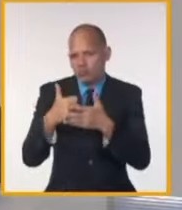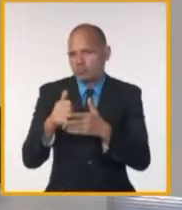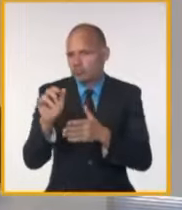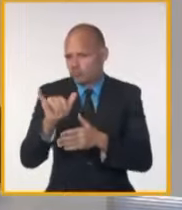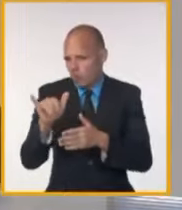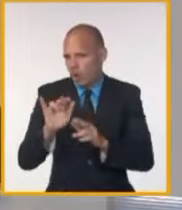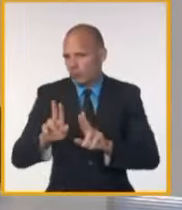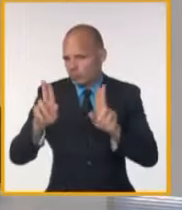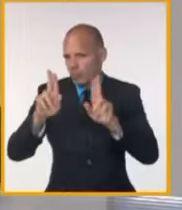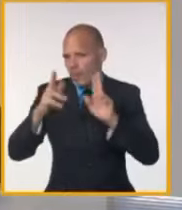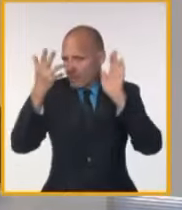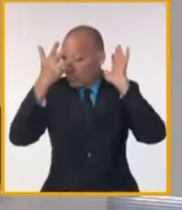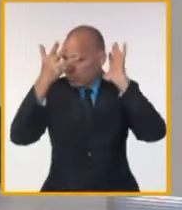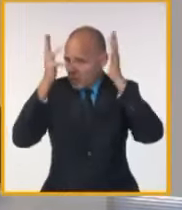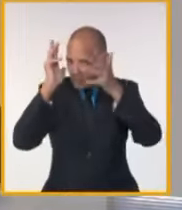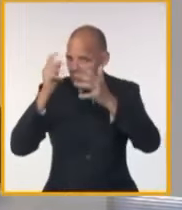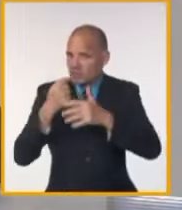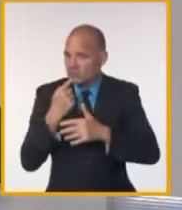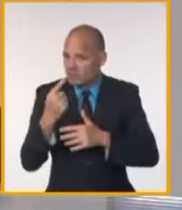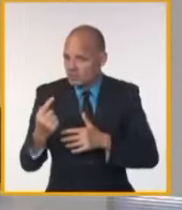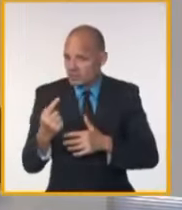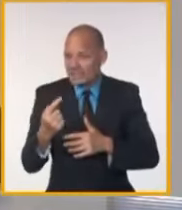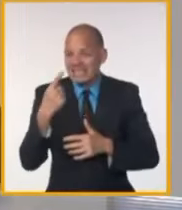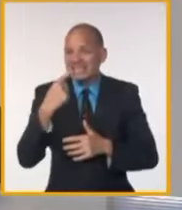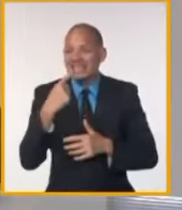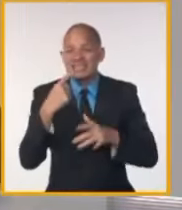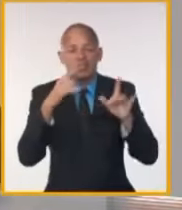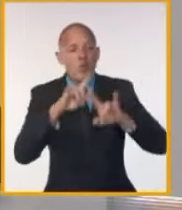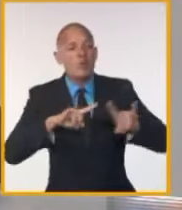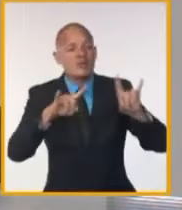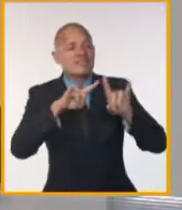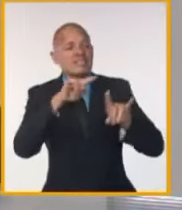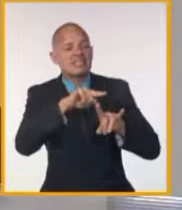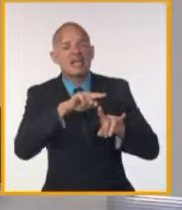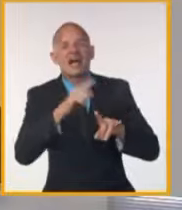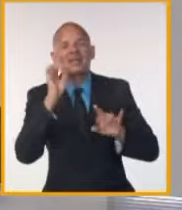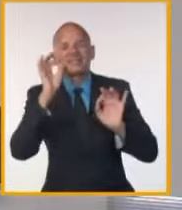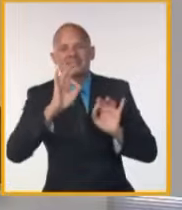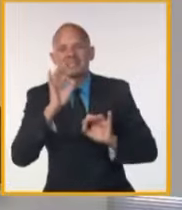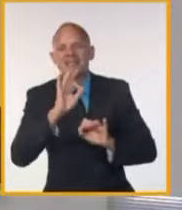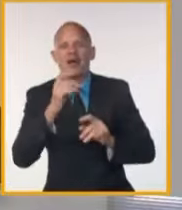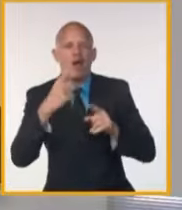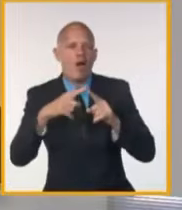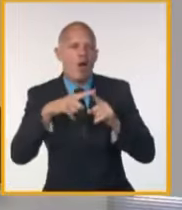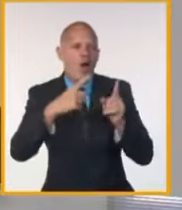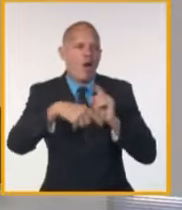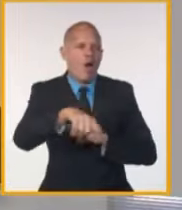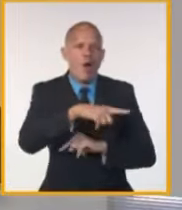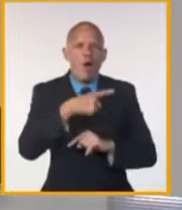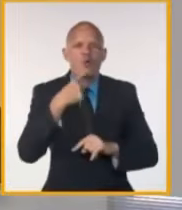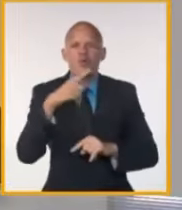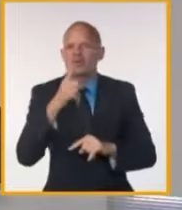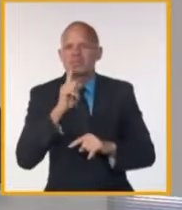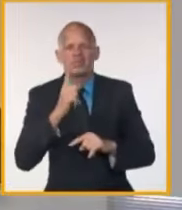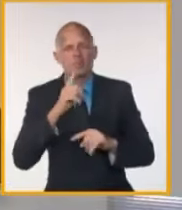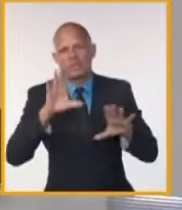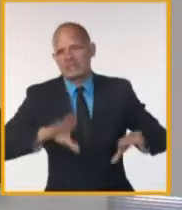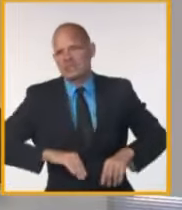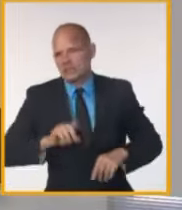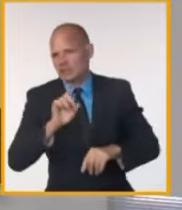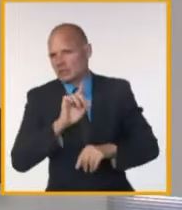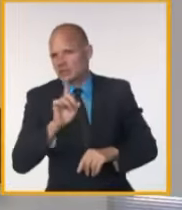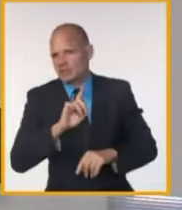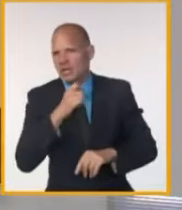de mi ley en contra de las universidad públicas pero por ejemplo en la unión Cívico radical no es Exactamente igual Unión